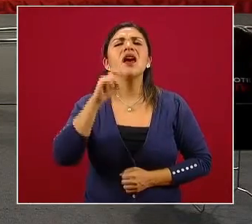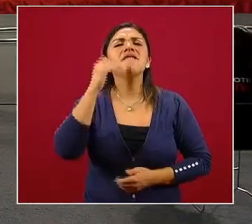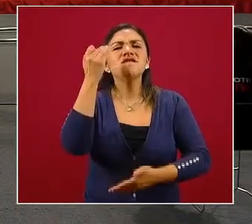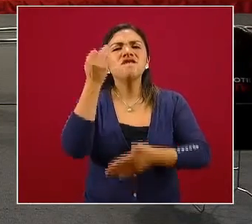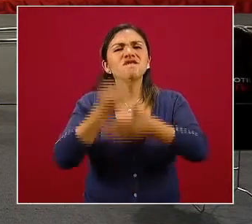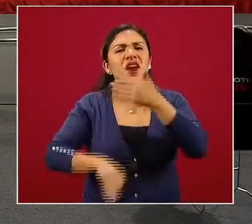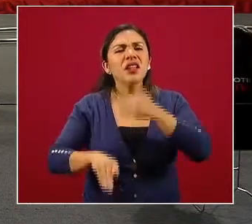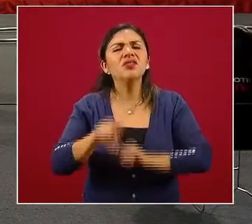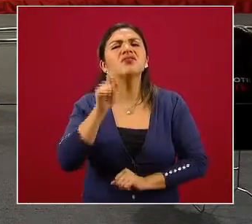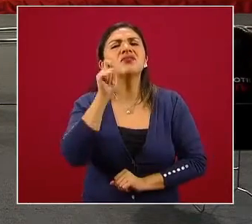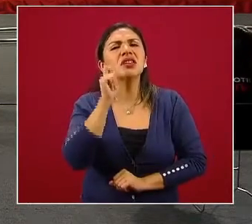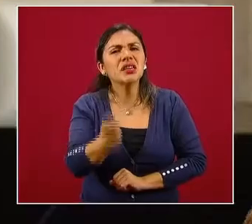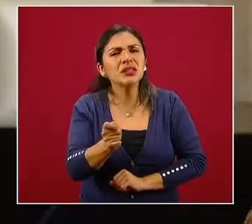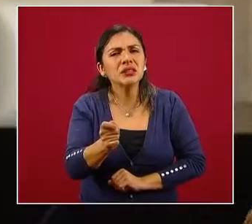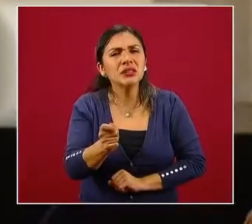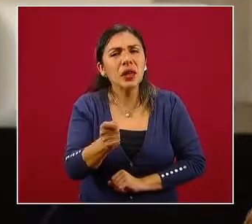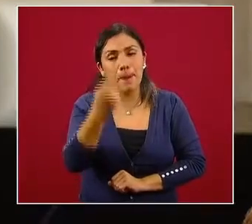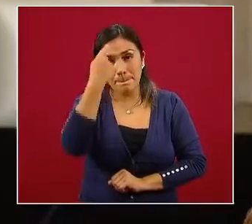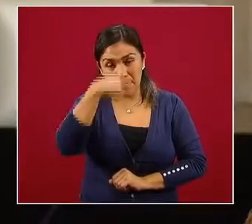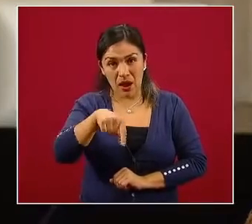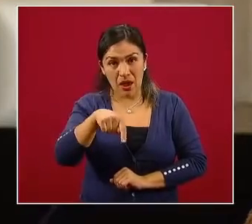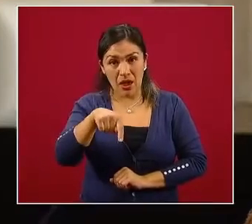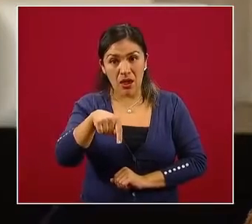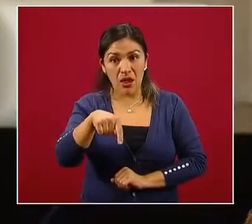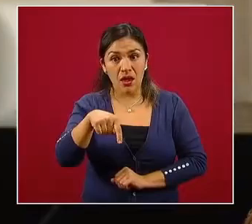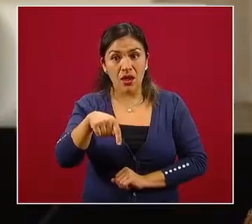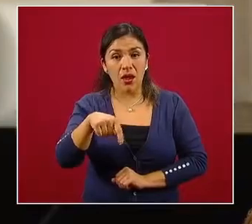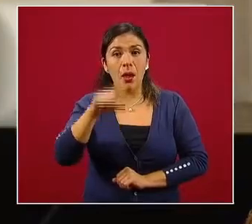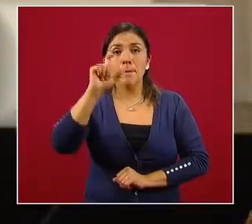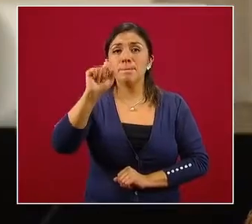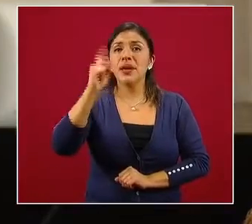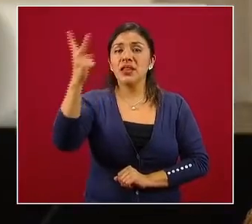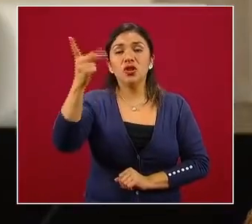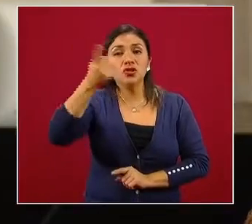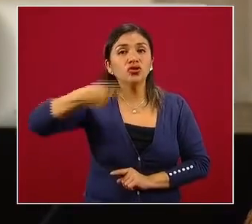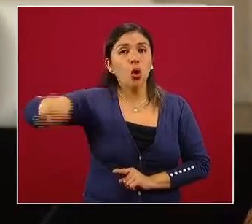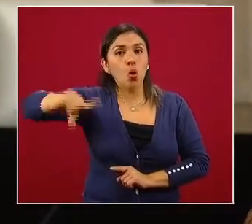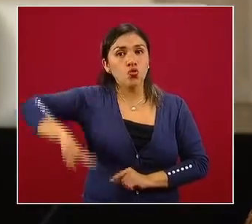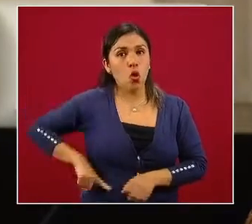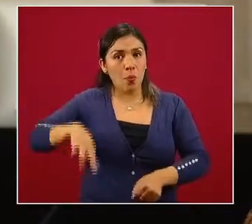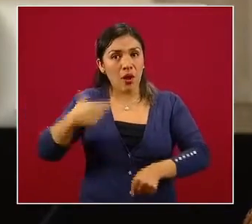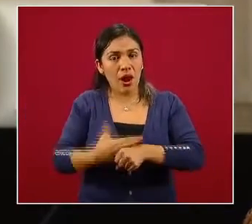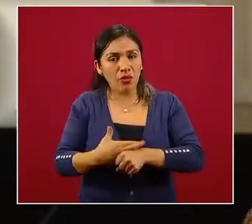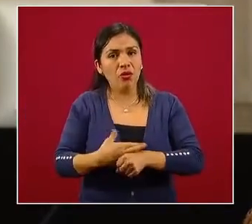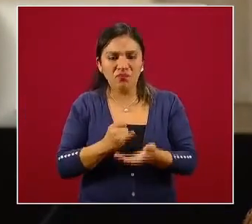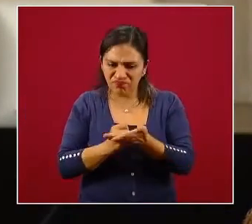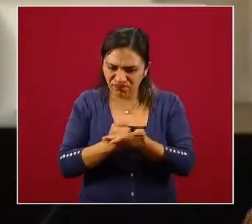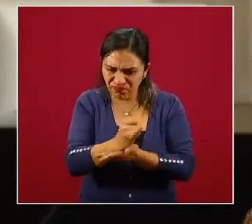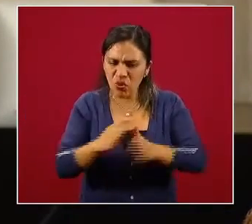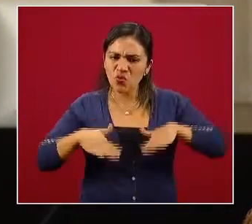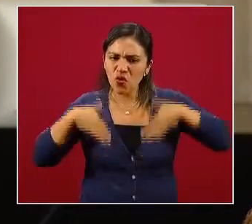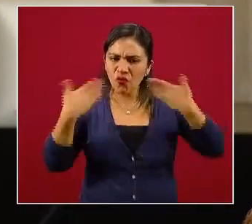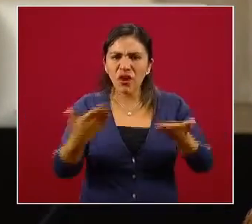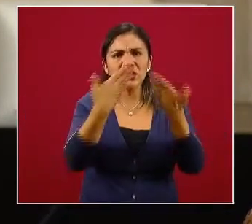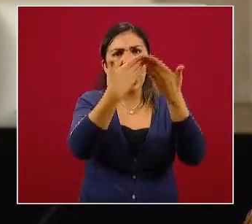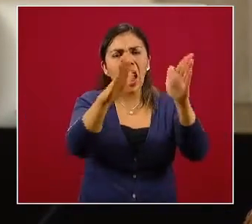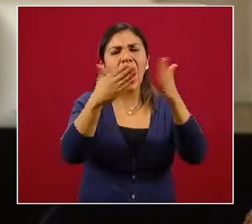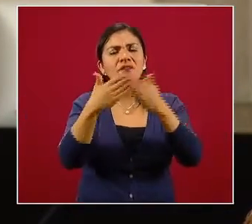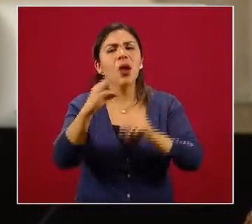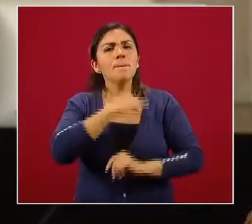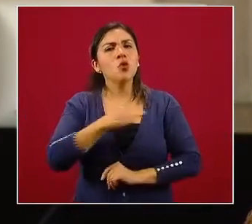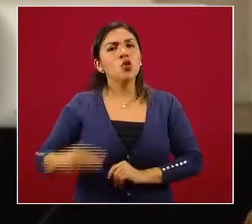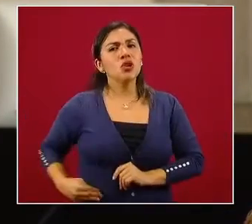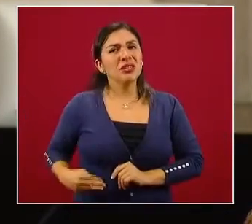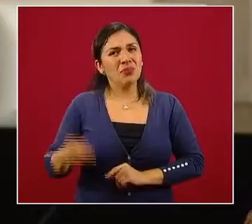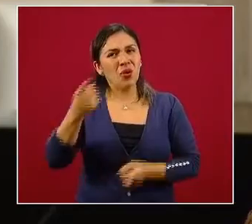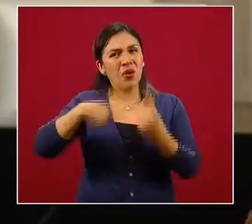para que los 22 gobernadores tomaran la confianza y la decisión de abrir los municipios de La Esperanza?